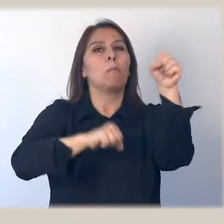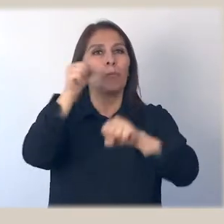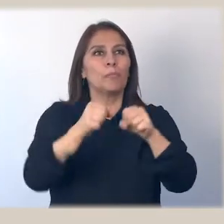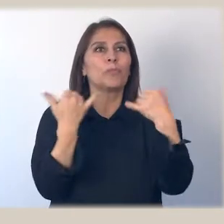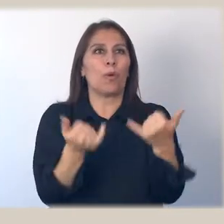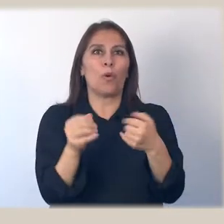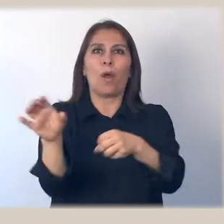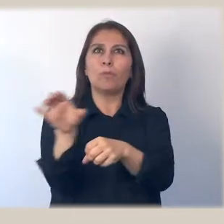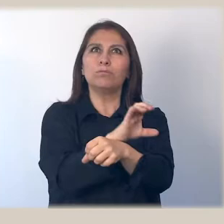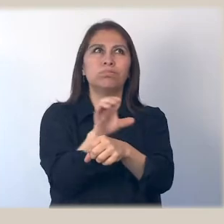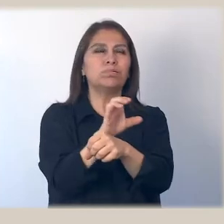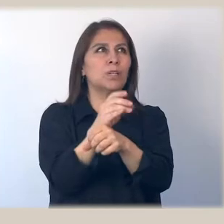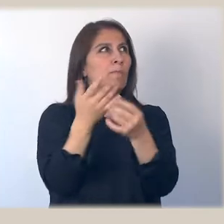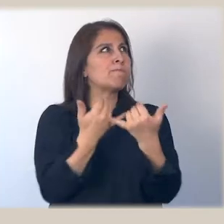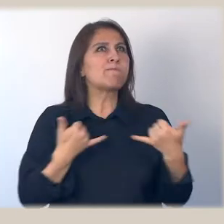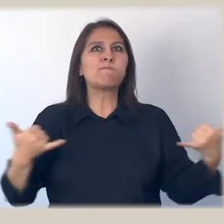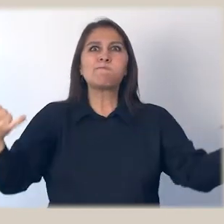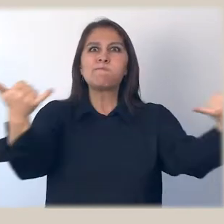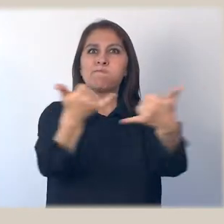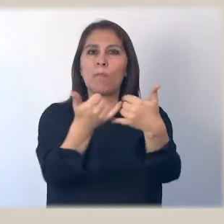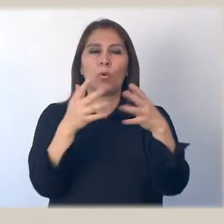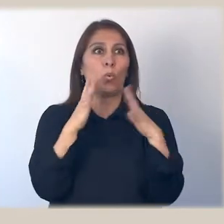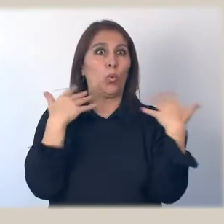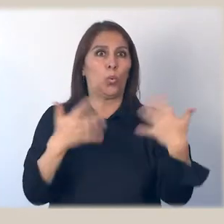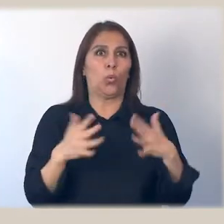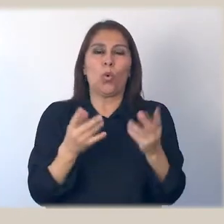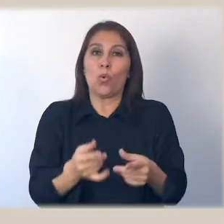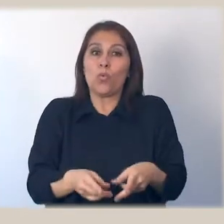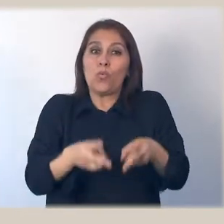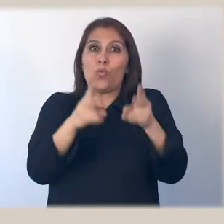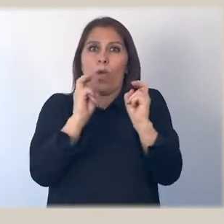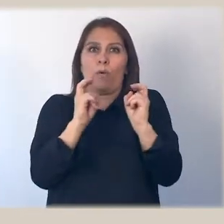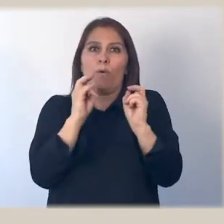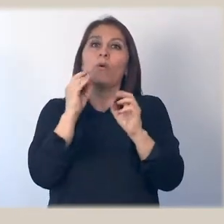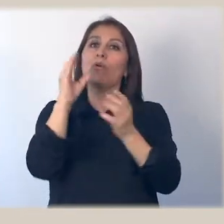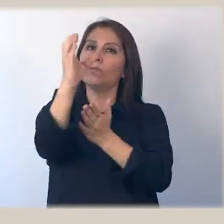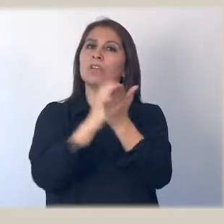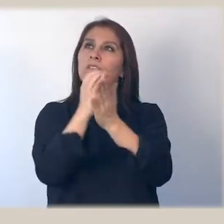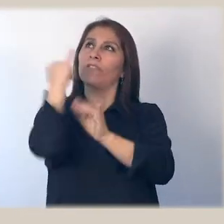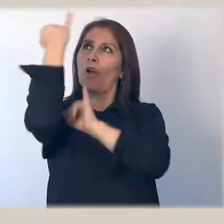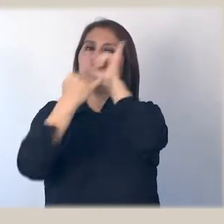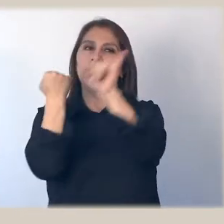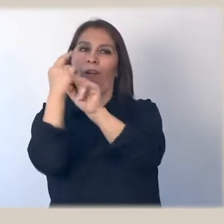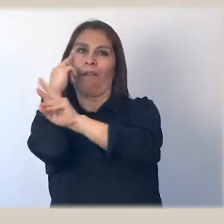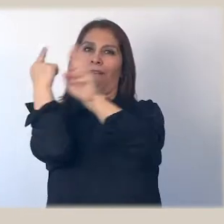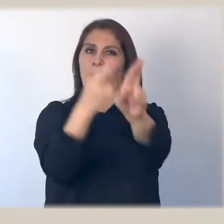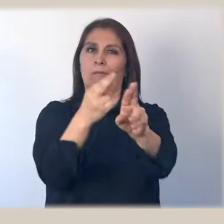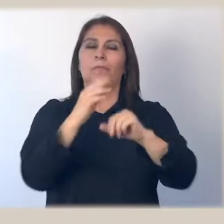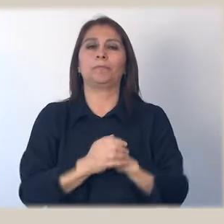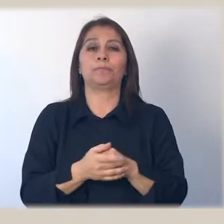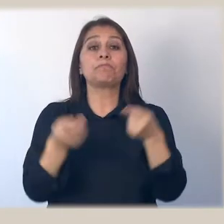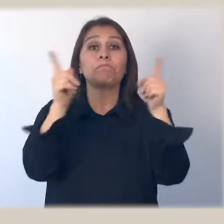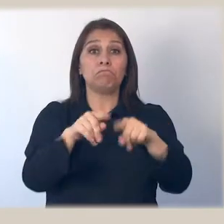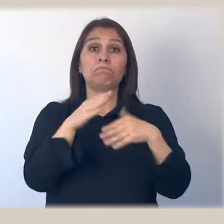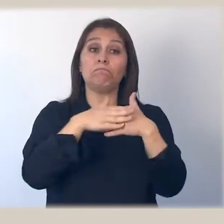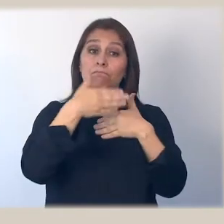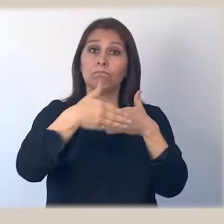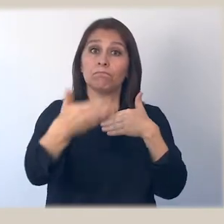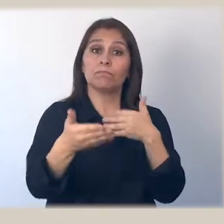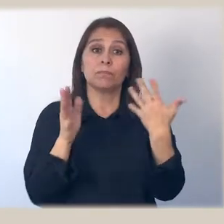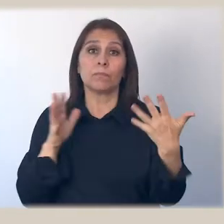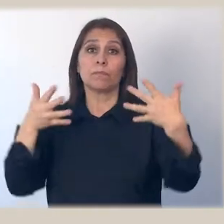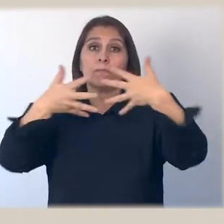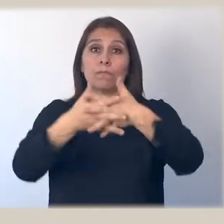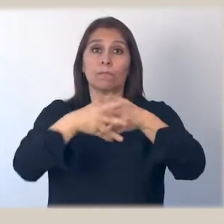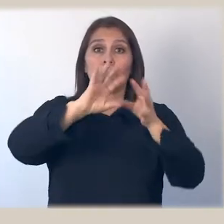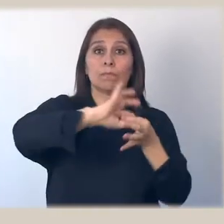centro de cómputo completamente renovado y modernizado con certificación internacional. Igualmente se avanzó en los procesos de integración